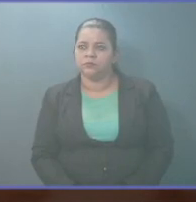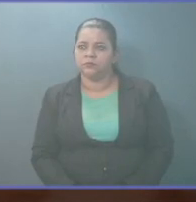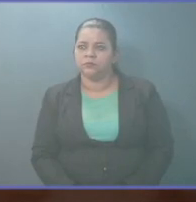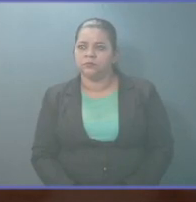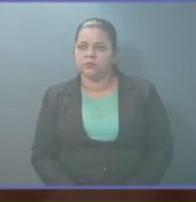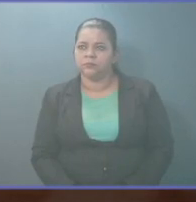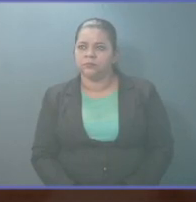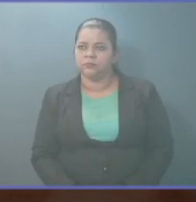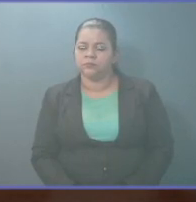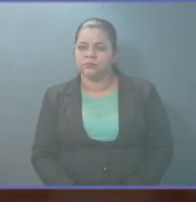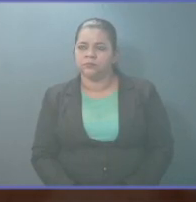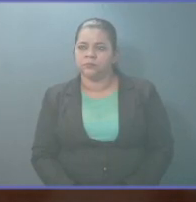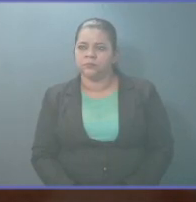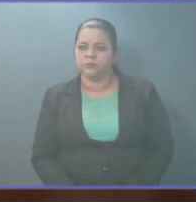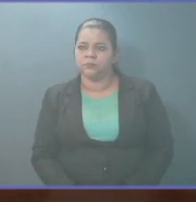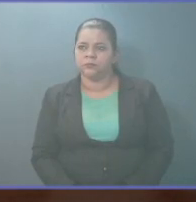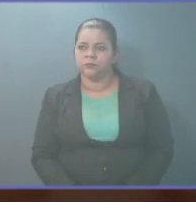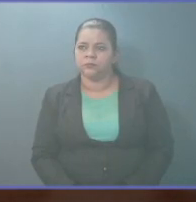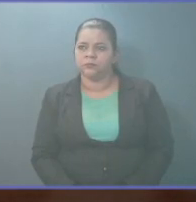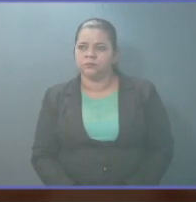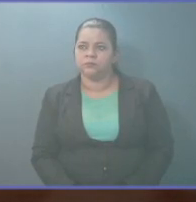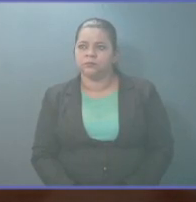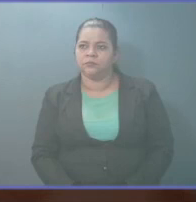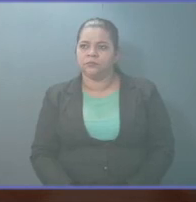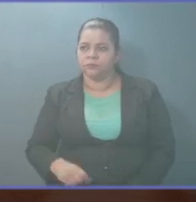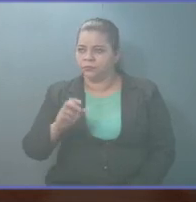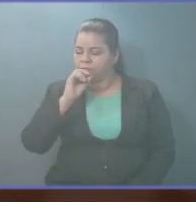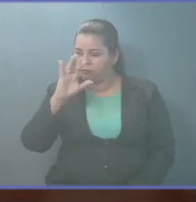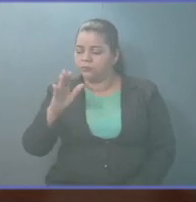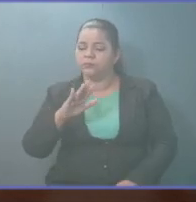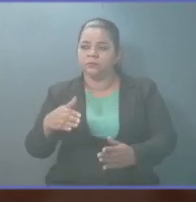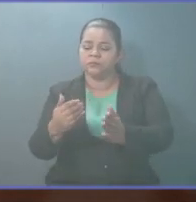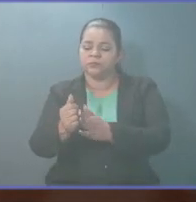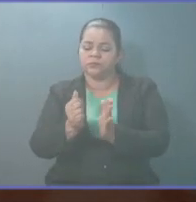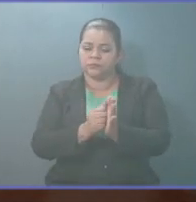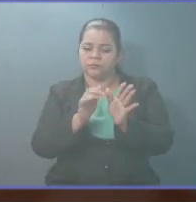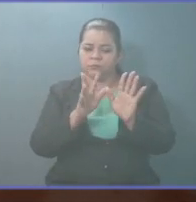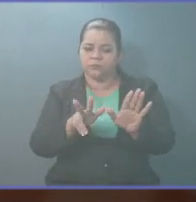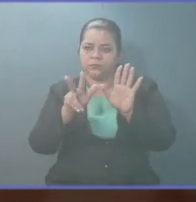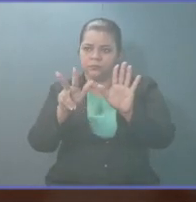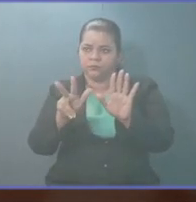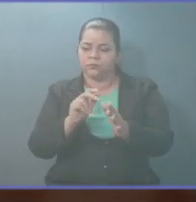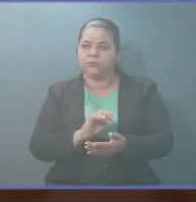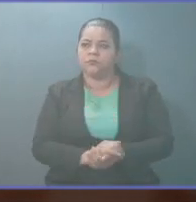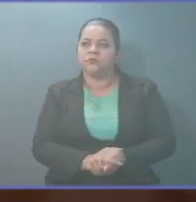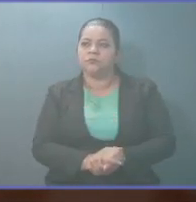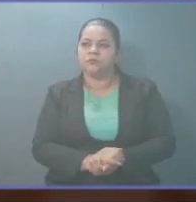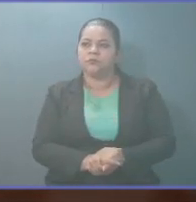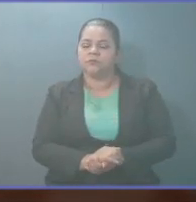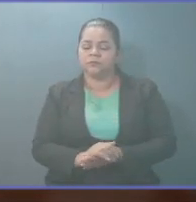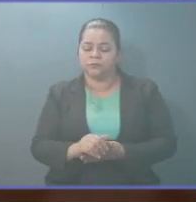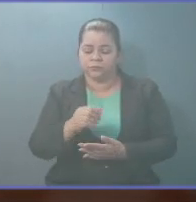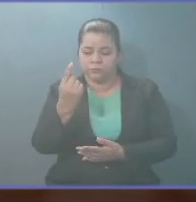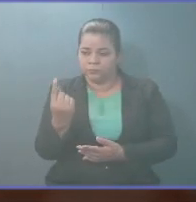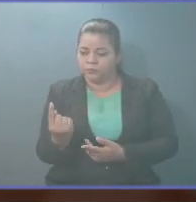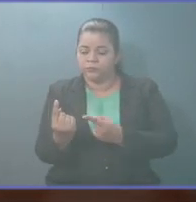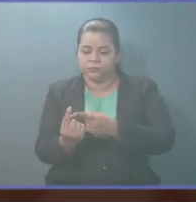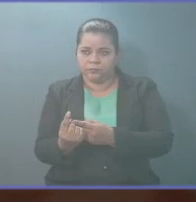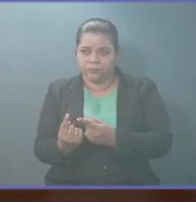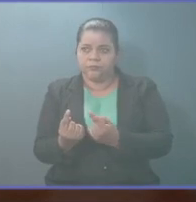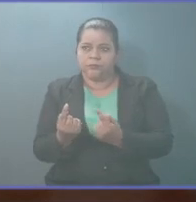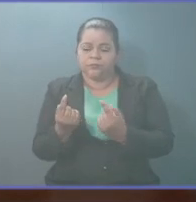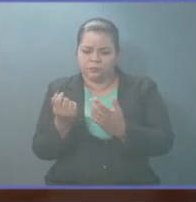proceso de sanción. Yo quisiera pedirles que lo revisáramos bien. Diputada Romero, tiene la palabra. Entonces, la propuesta